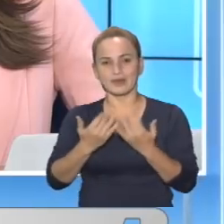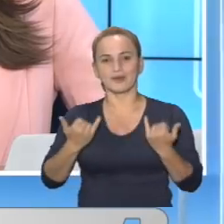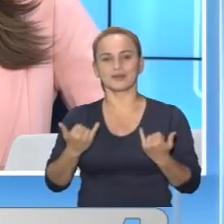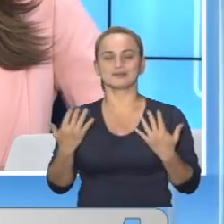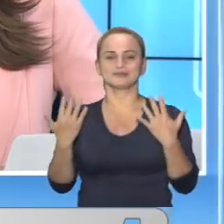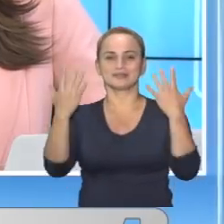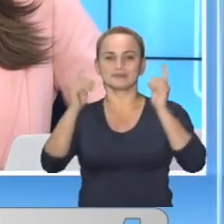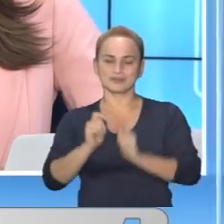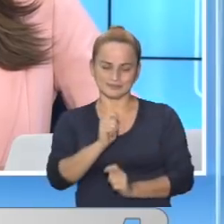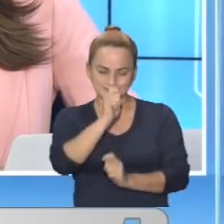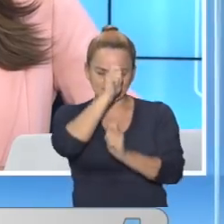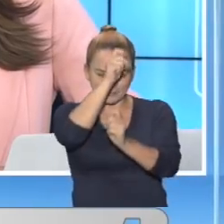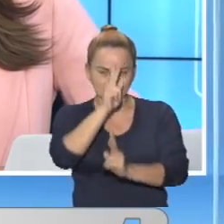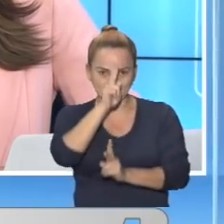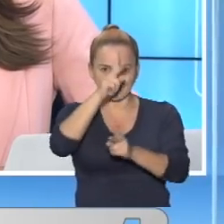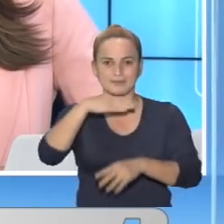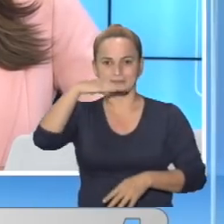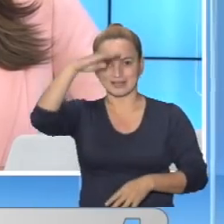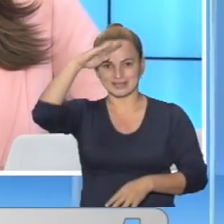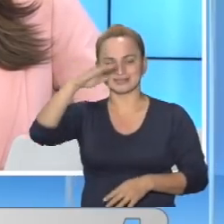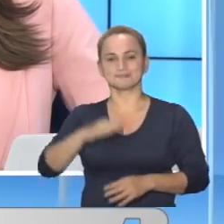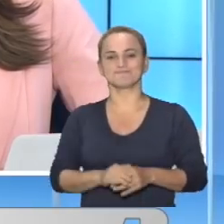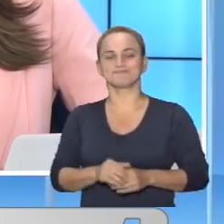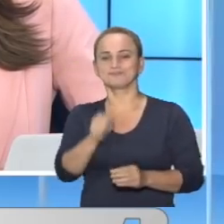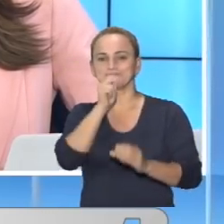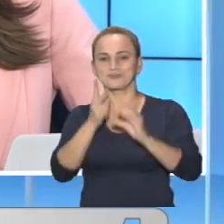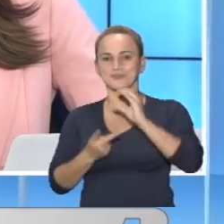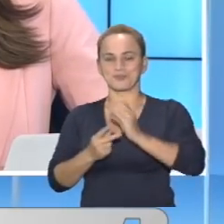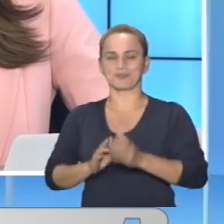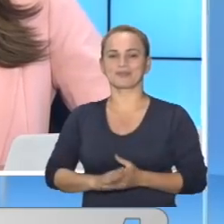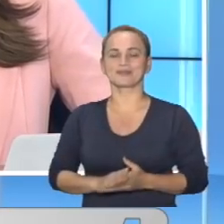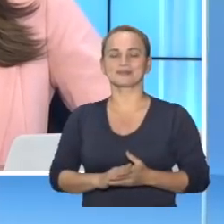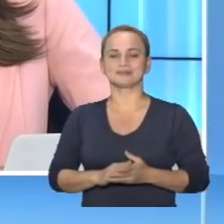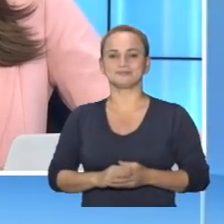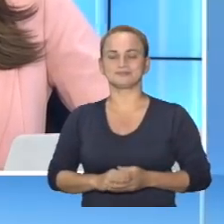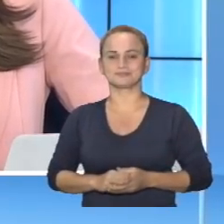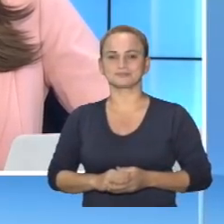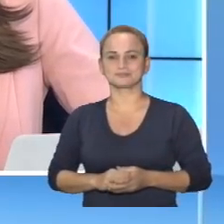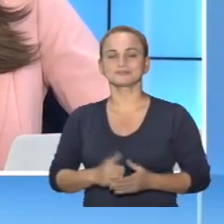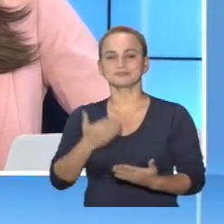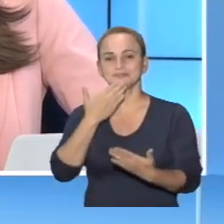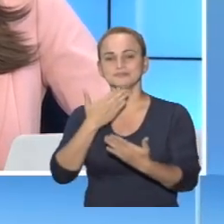de beatificación. Esto desde Medellín. Yusi Chaparro, Noticentro 1 CMI. Feliz tarde.